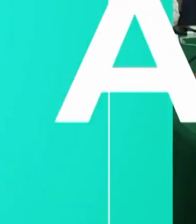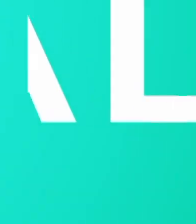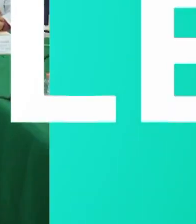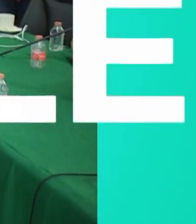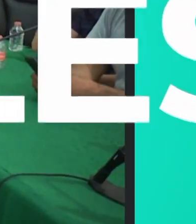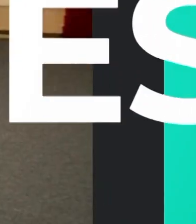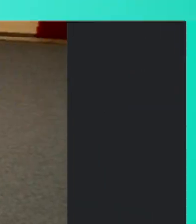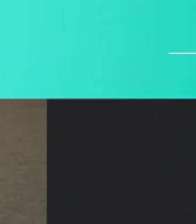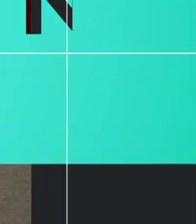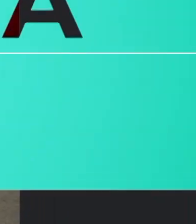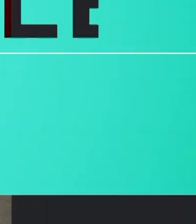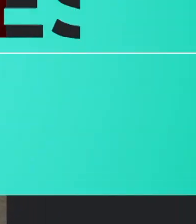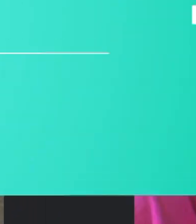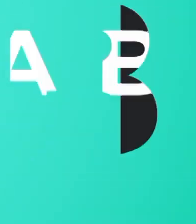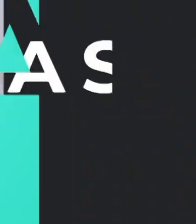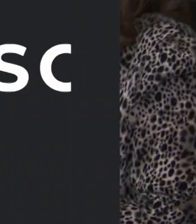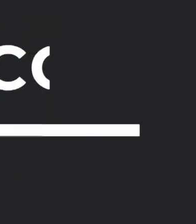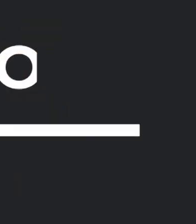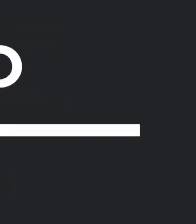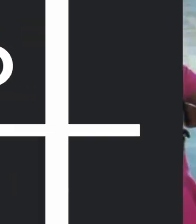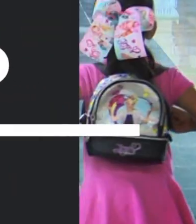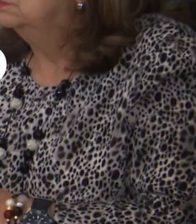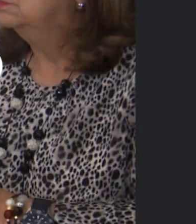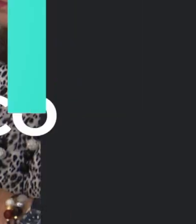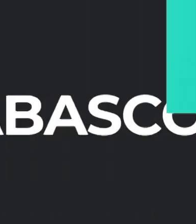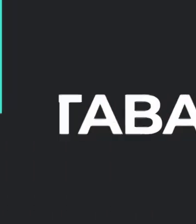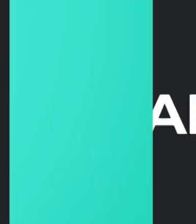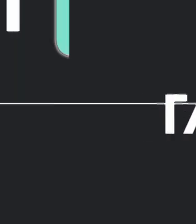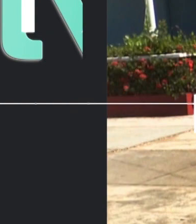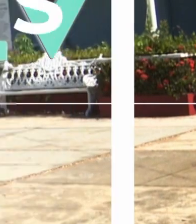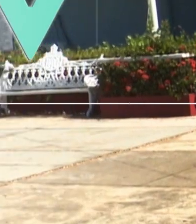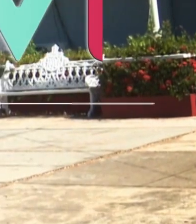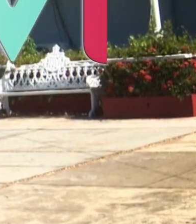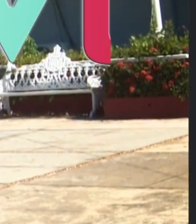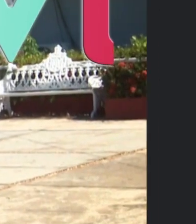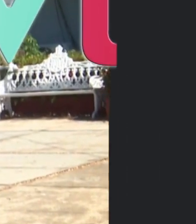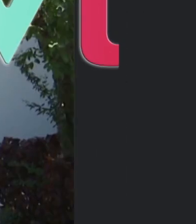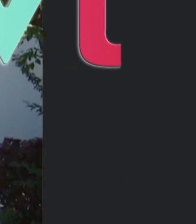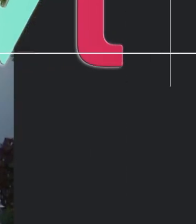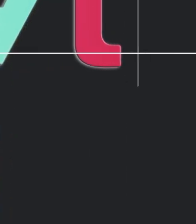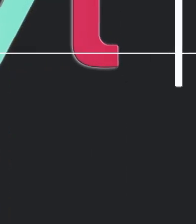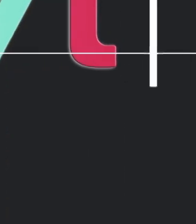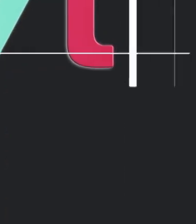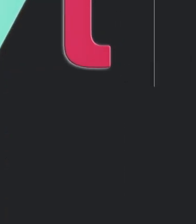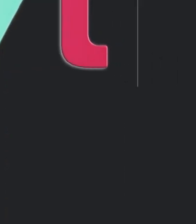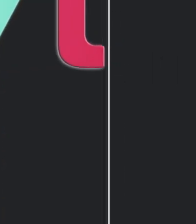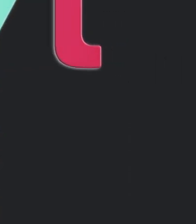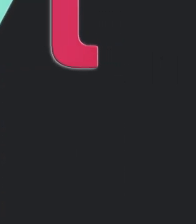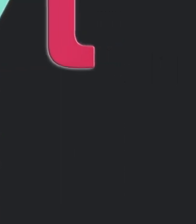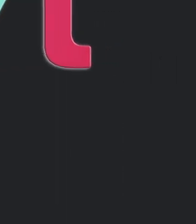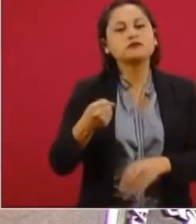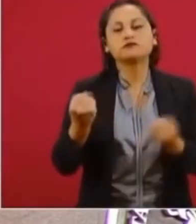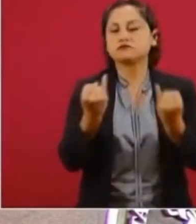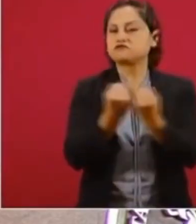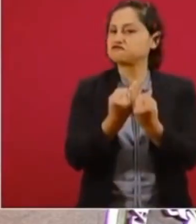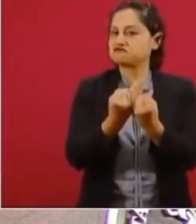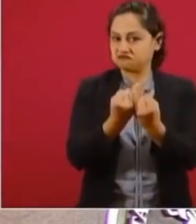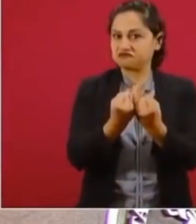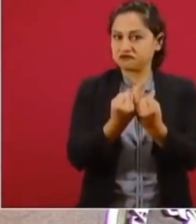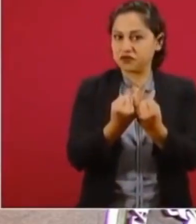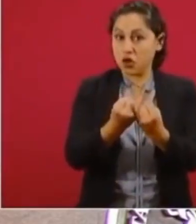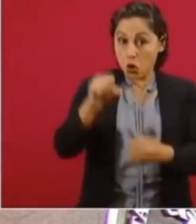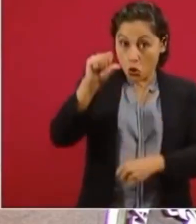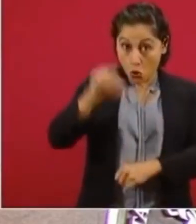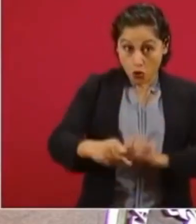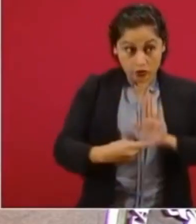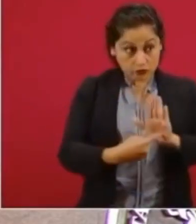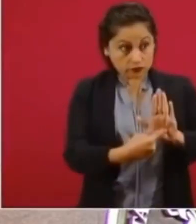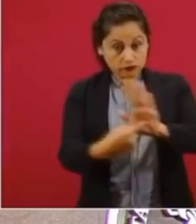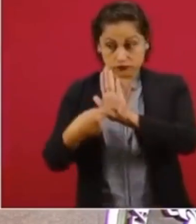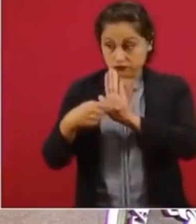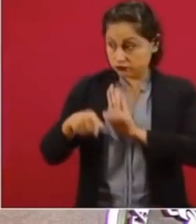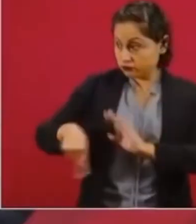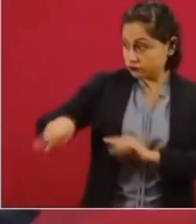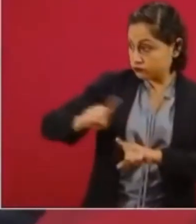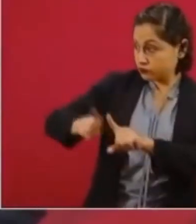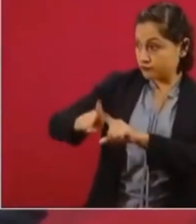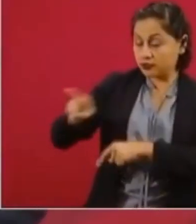la